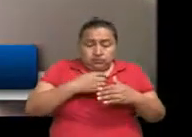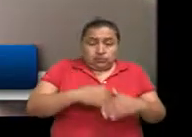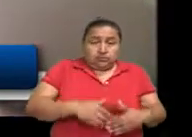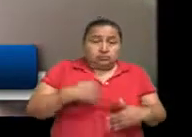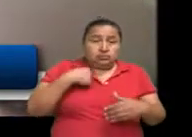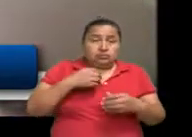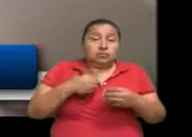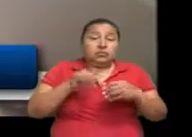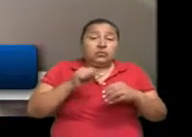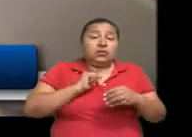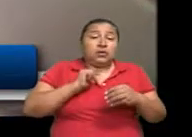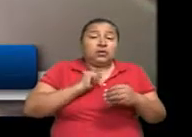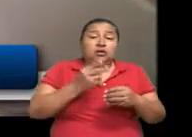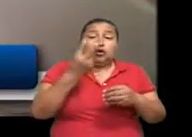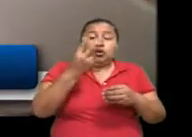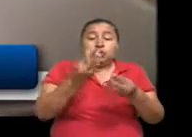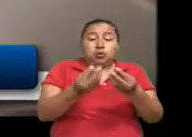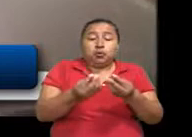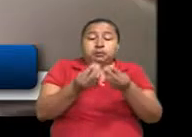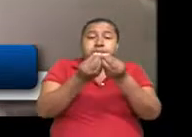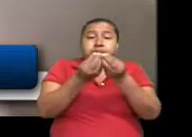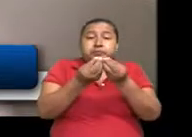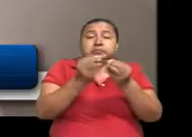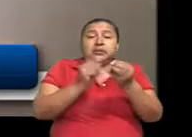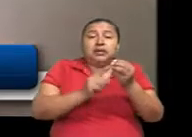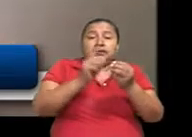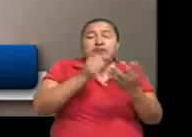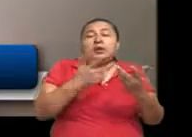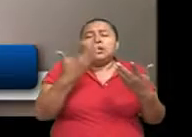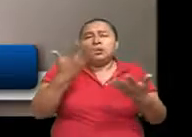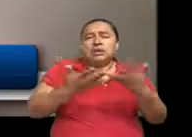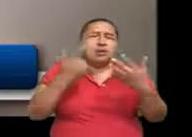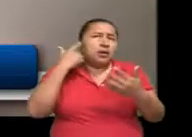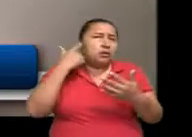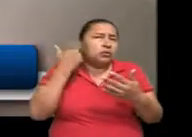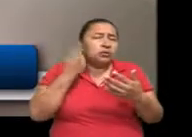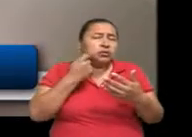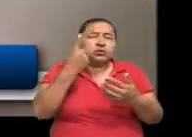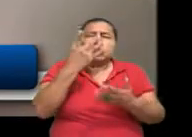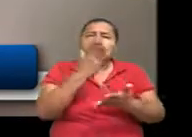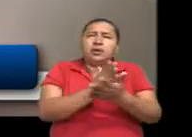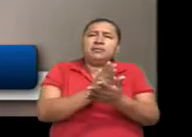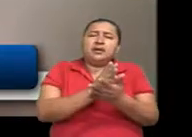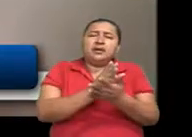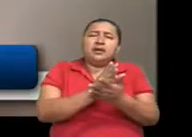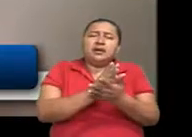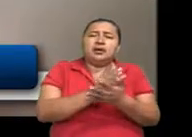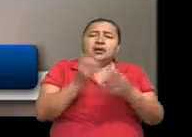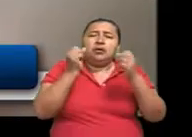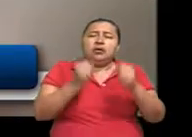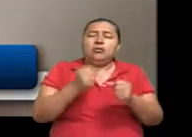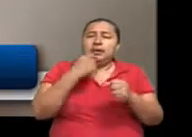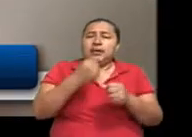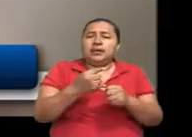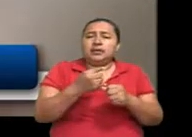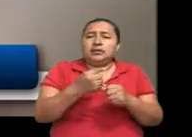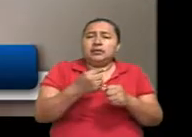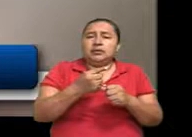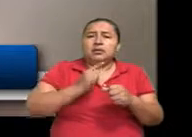puedes encontrar que están los testículos arriba. Tal vez vos escuchaste en una ocasión el hombre que ya